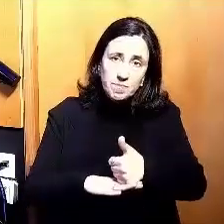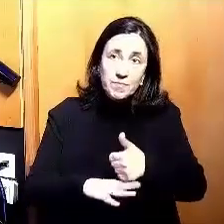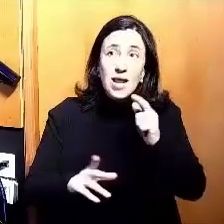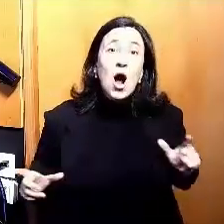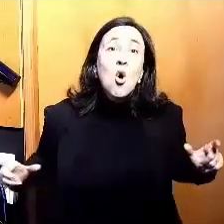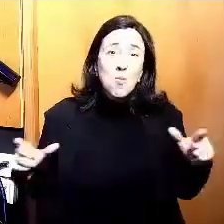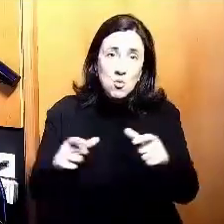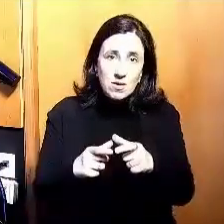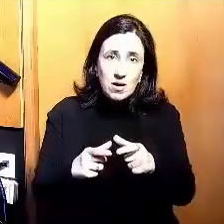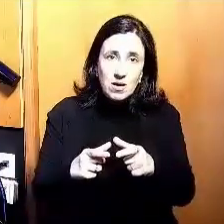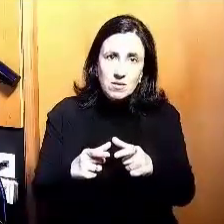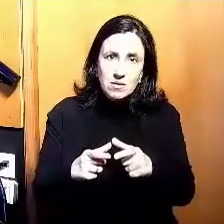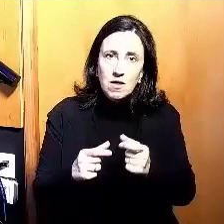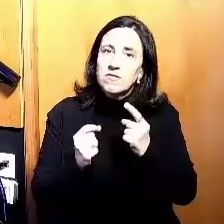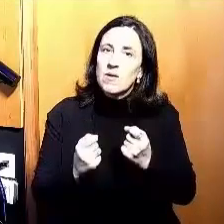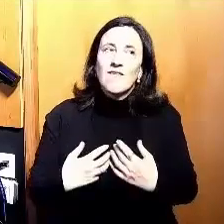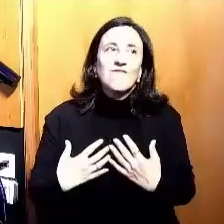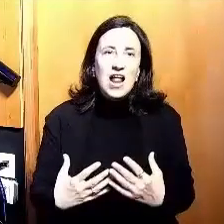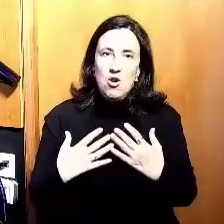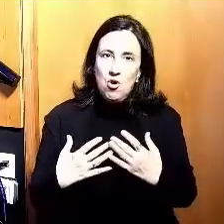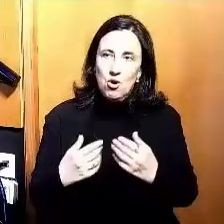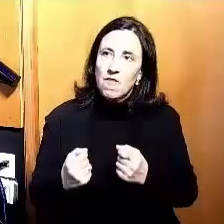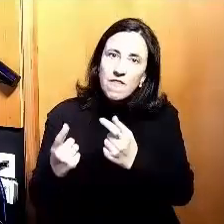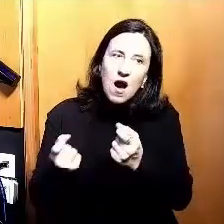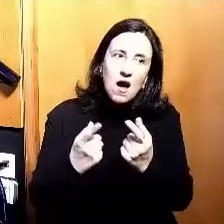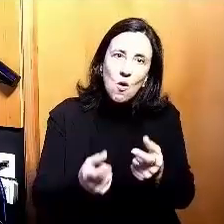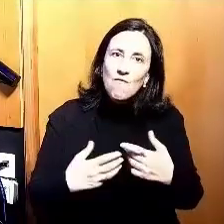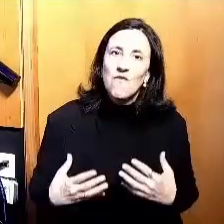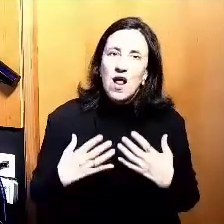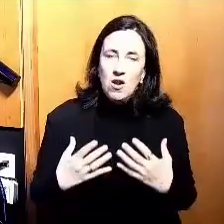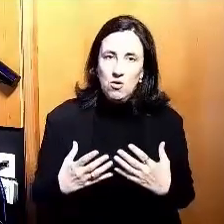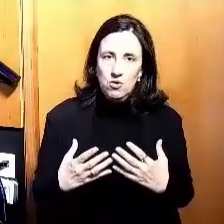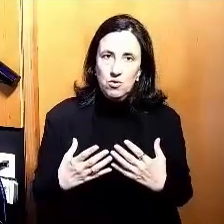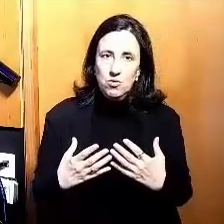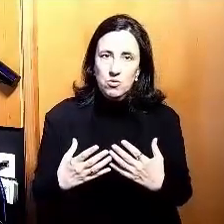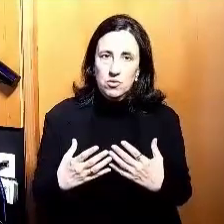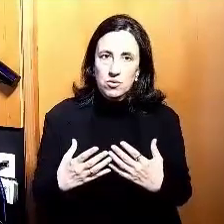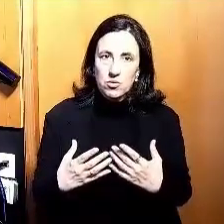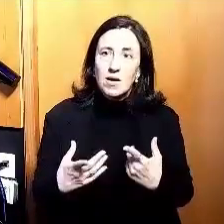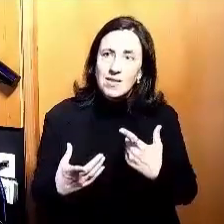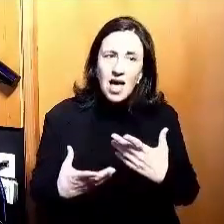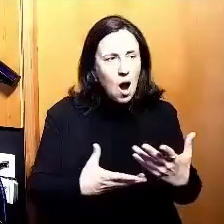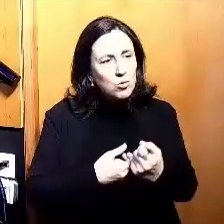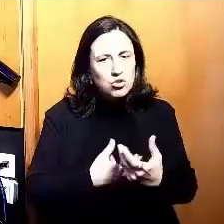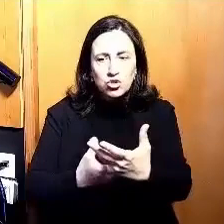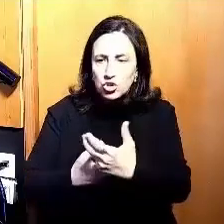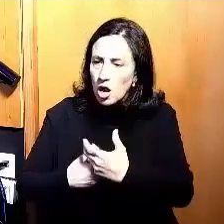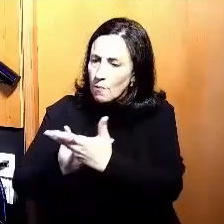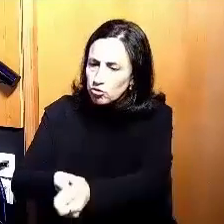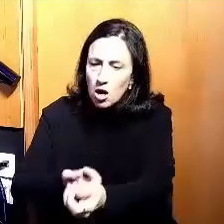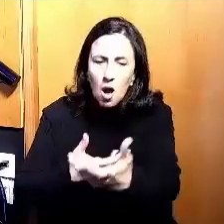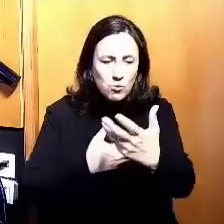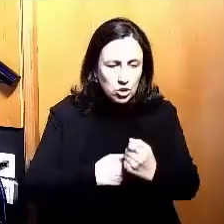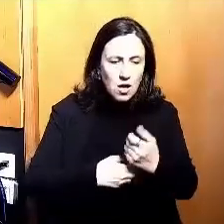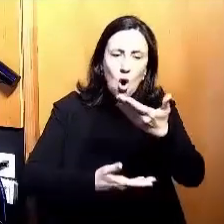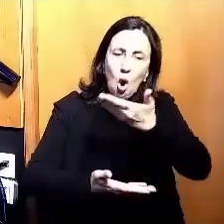comunidad tiene un gran valor de echarnos la mano, de ayudarnos, de colaborar,